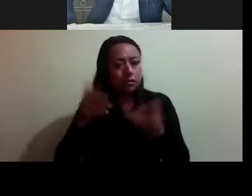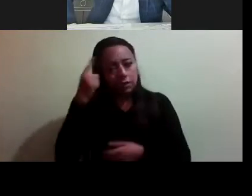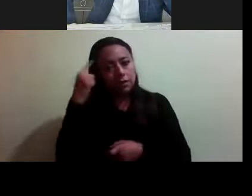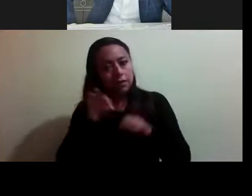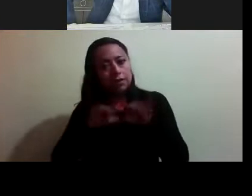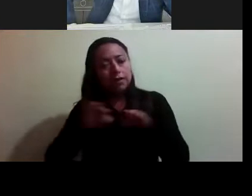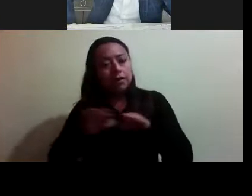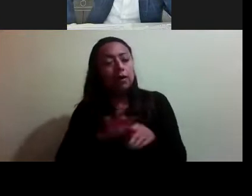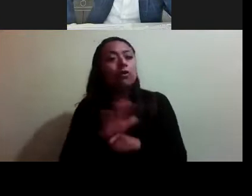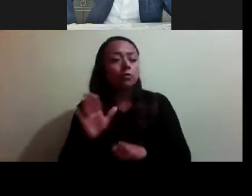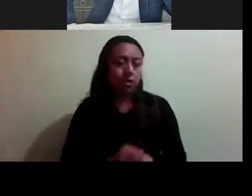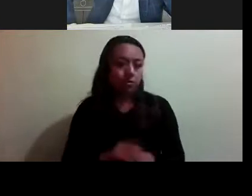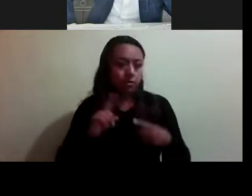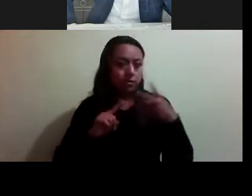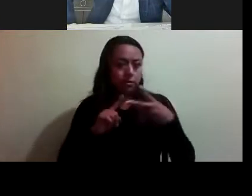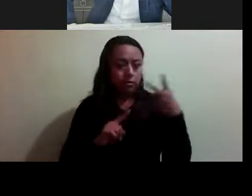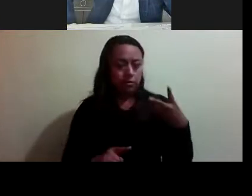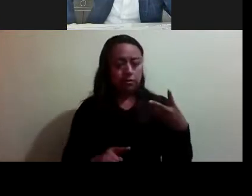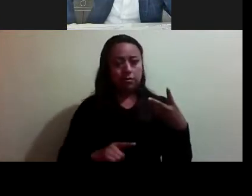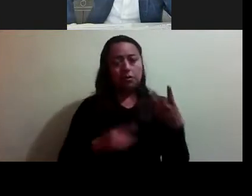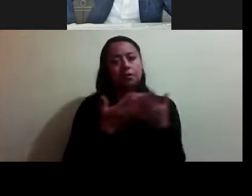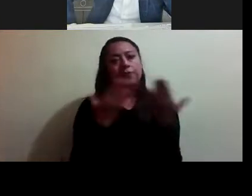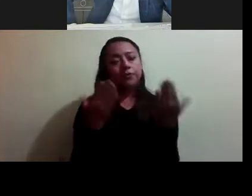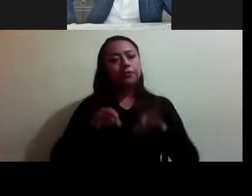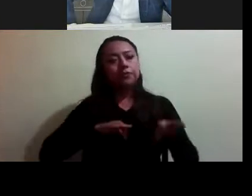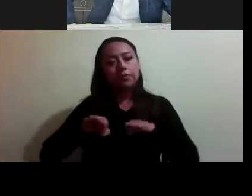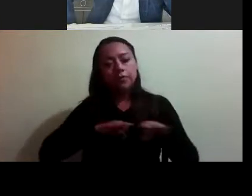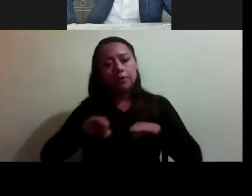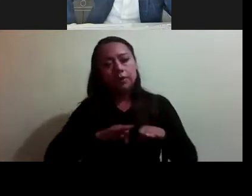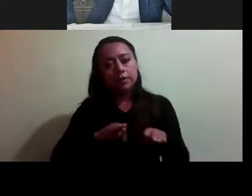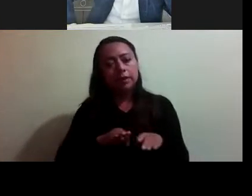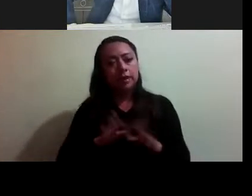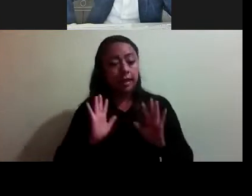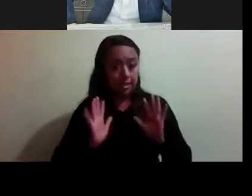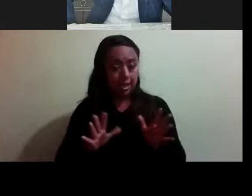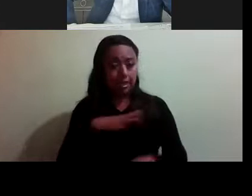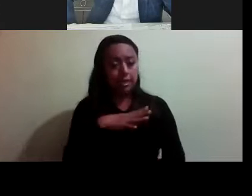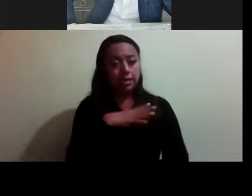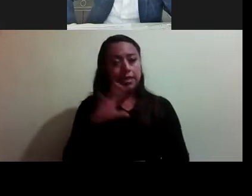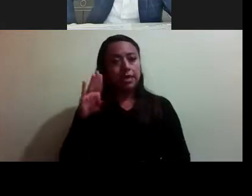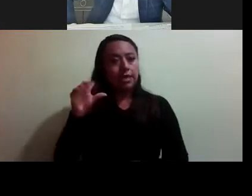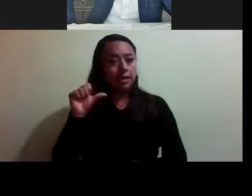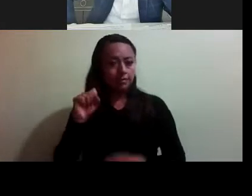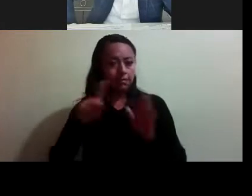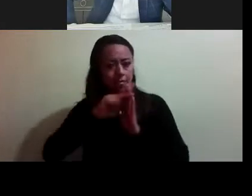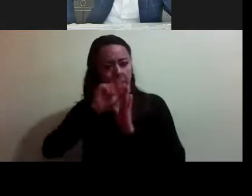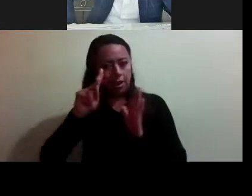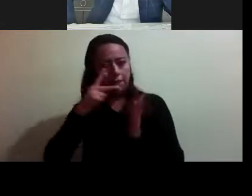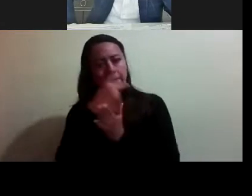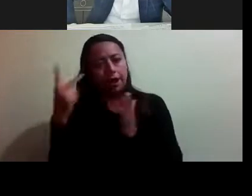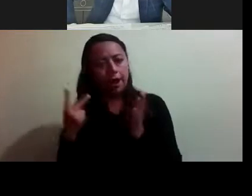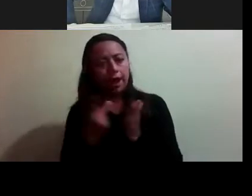de las dudas. Y segundo, en el caso de los trabajadores basificados, si va a haber o no una